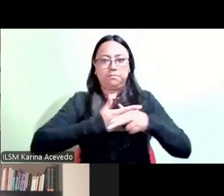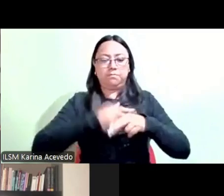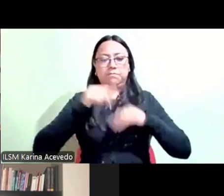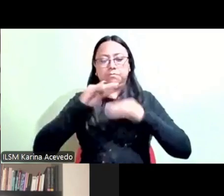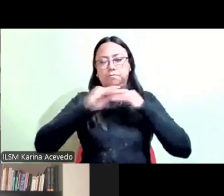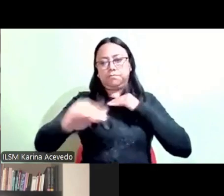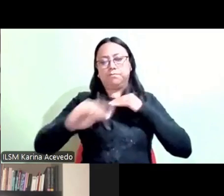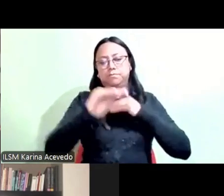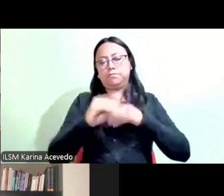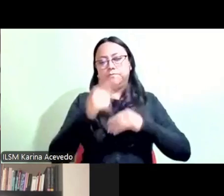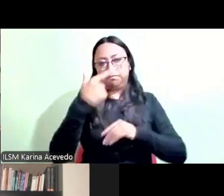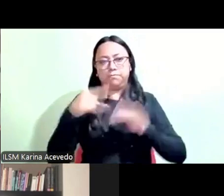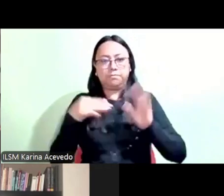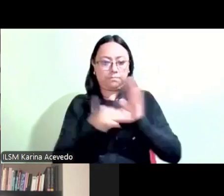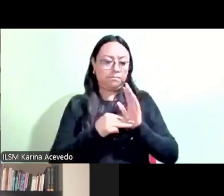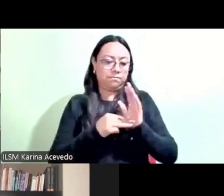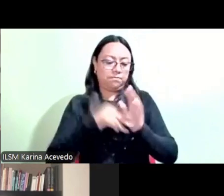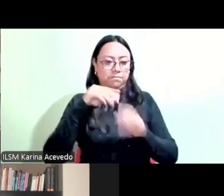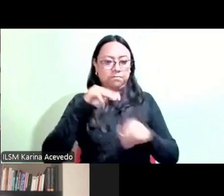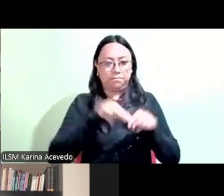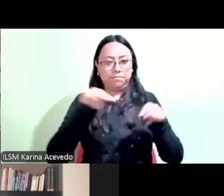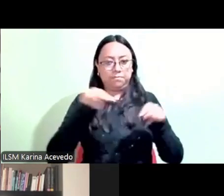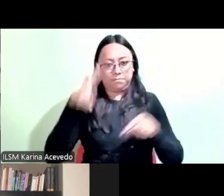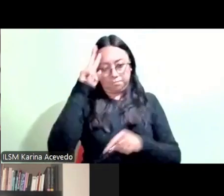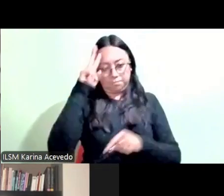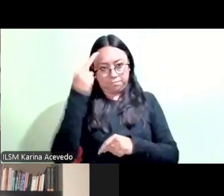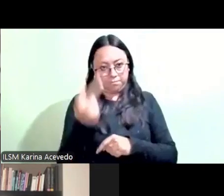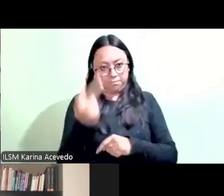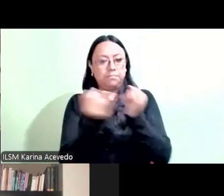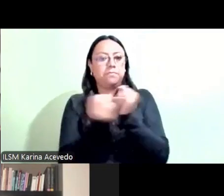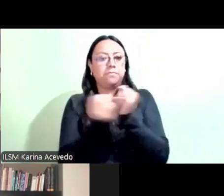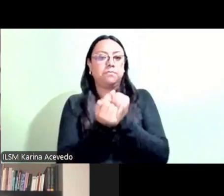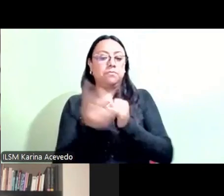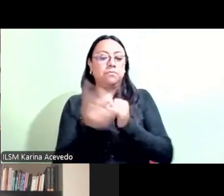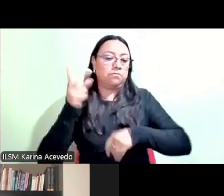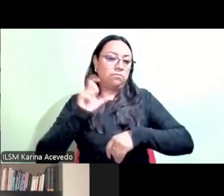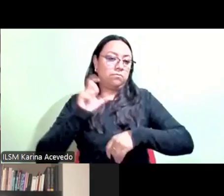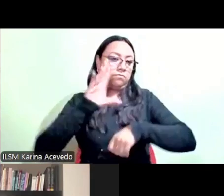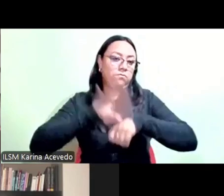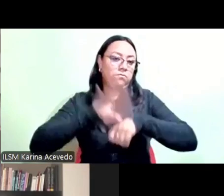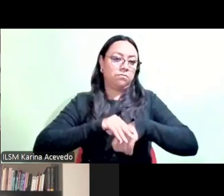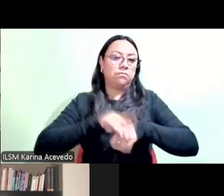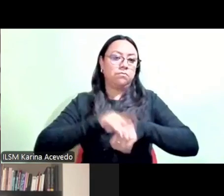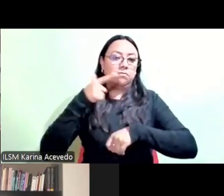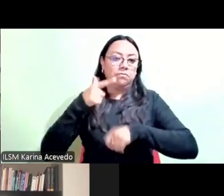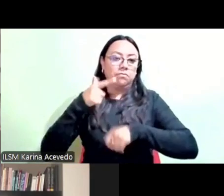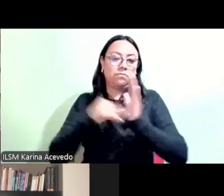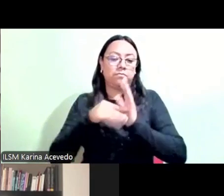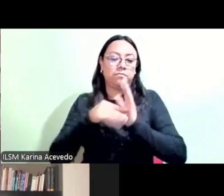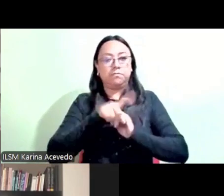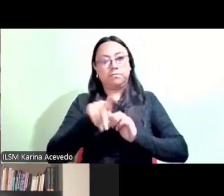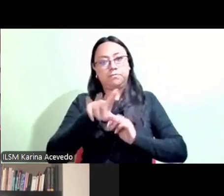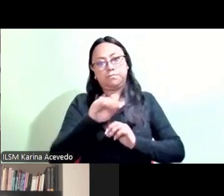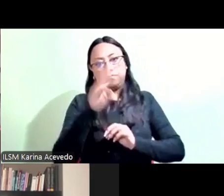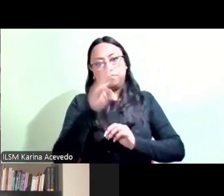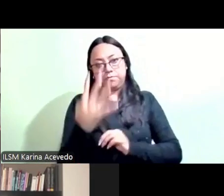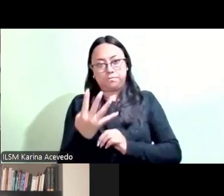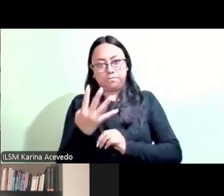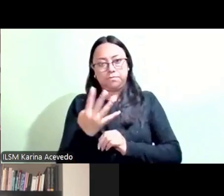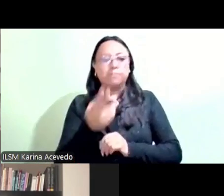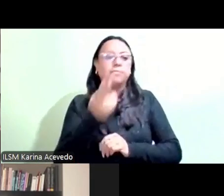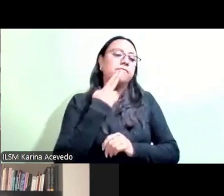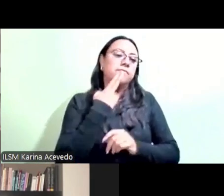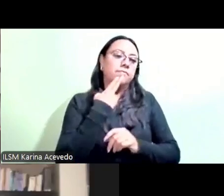cuadrados, aun y cuando el certificado de derechos adquiridos autoriza 7,394, esto es el uso de suelo. Cabe destacar que